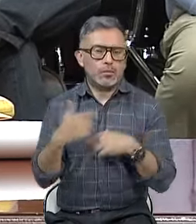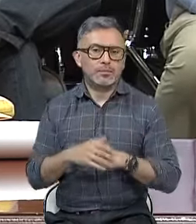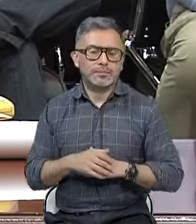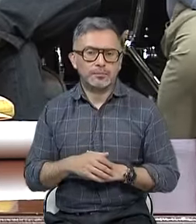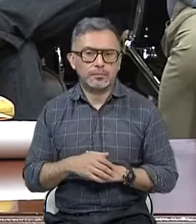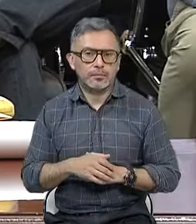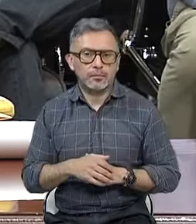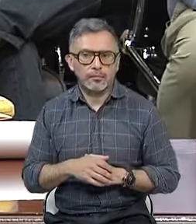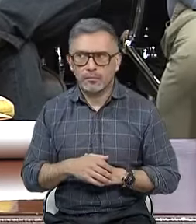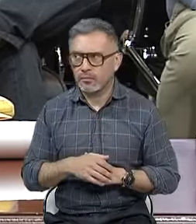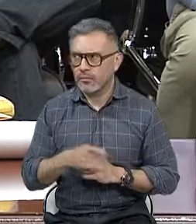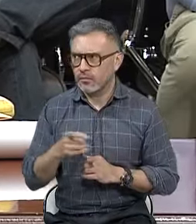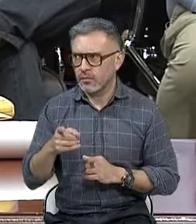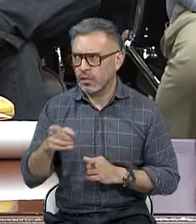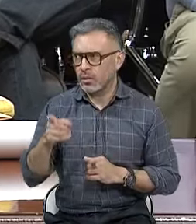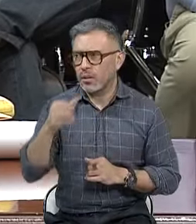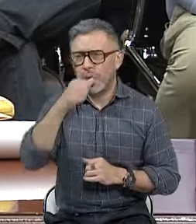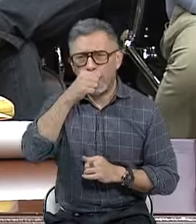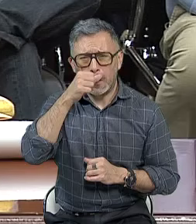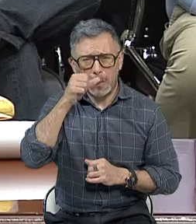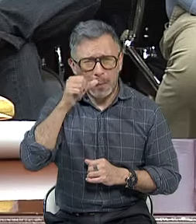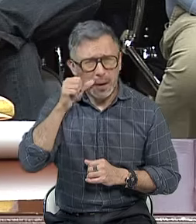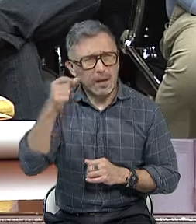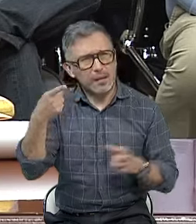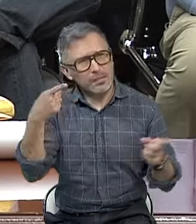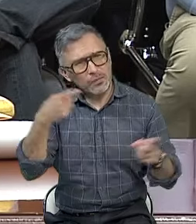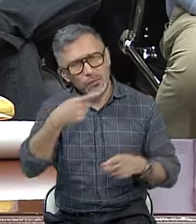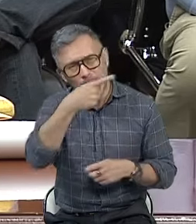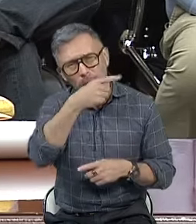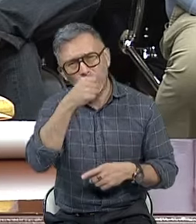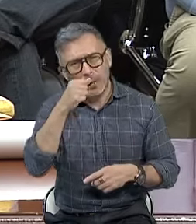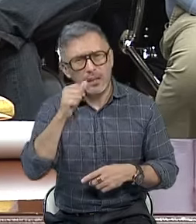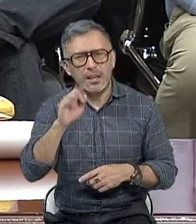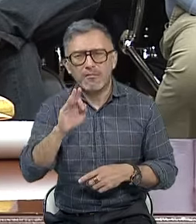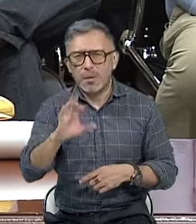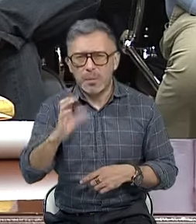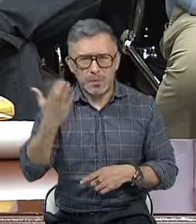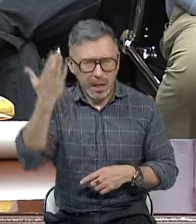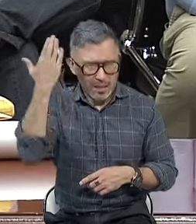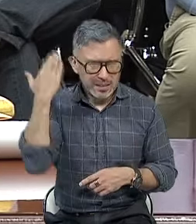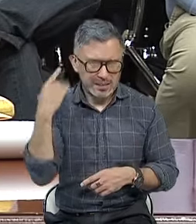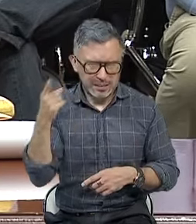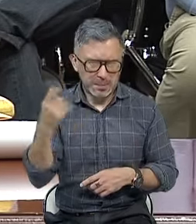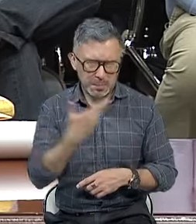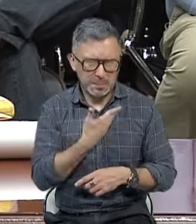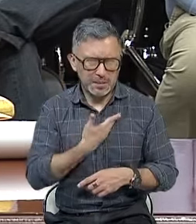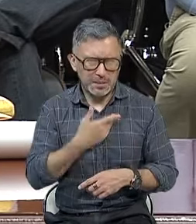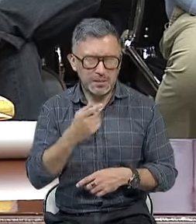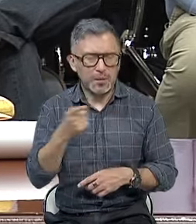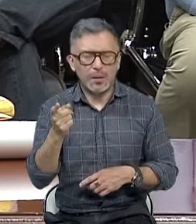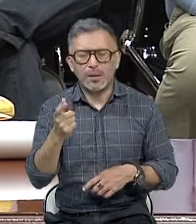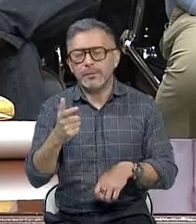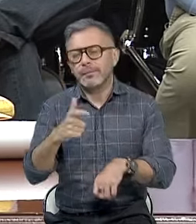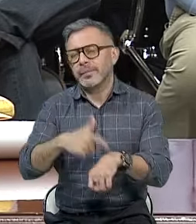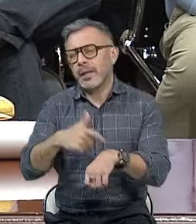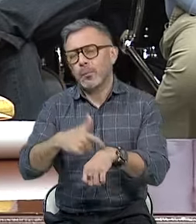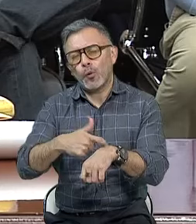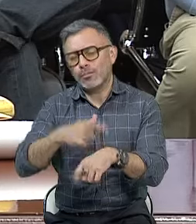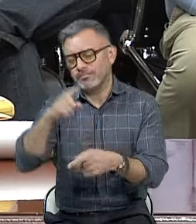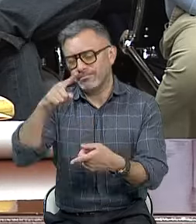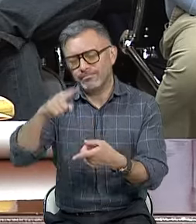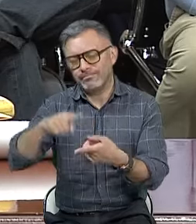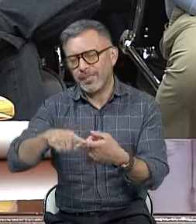nosotros no Y de Juárez que citen a Juárez que con el usurpador de Calderón era una pesadilla el tiempo se me acaba pero de